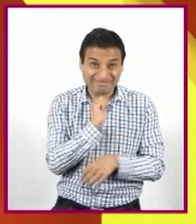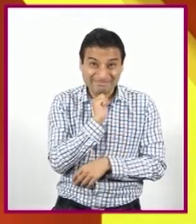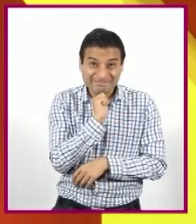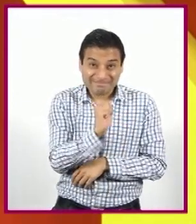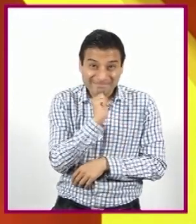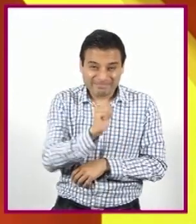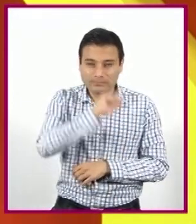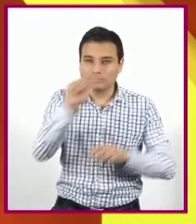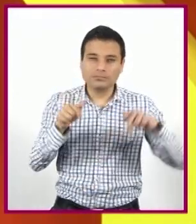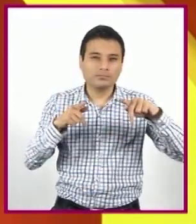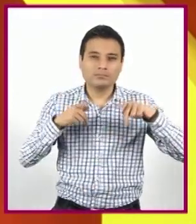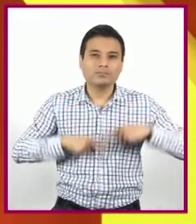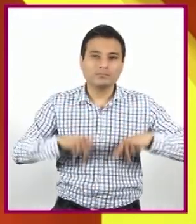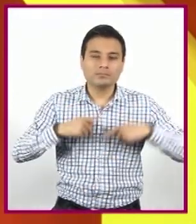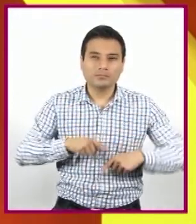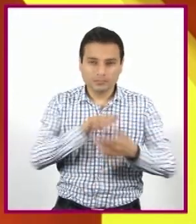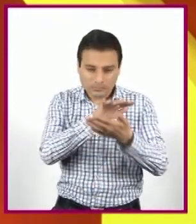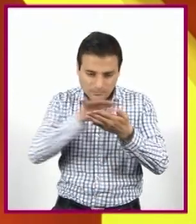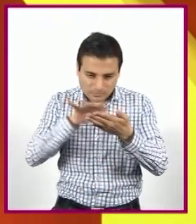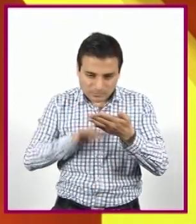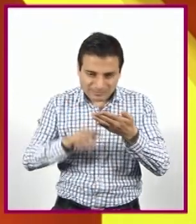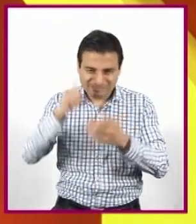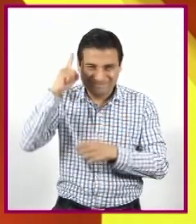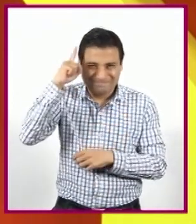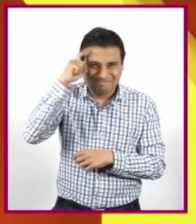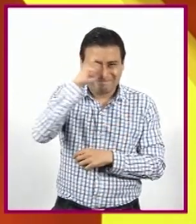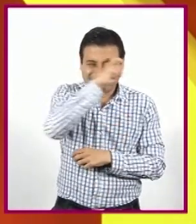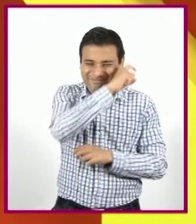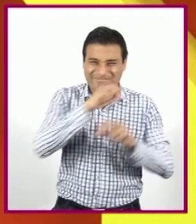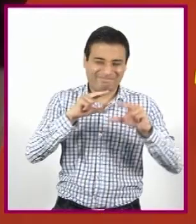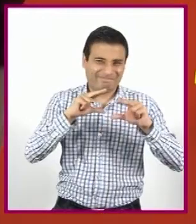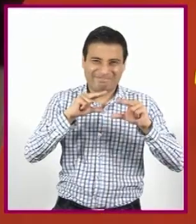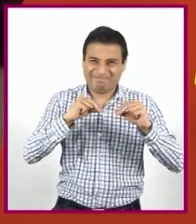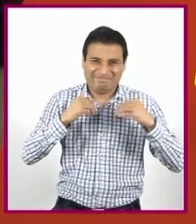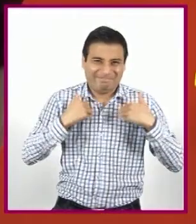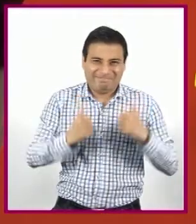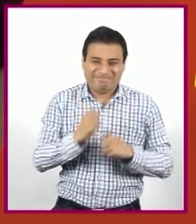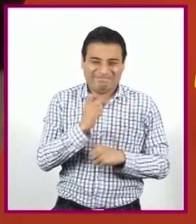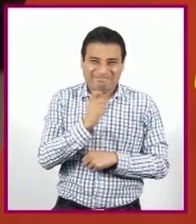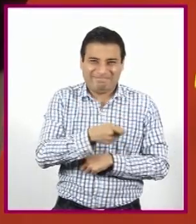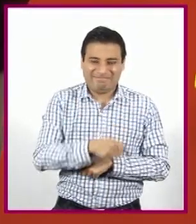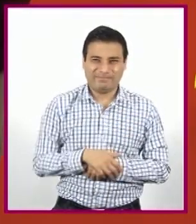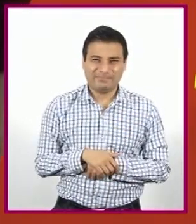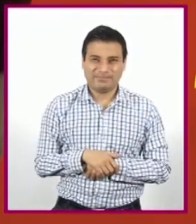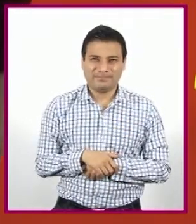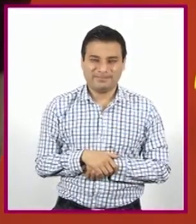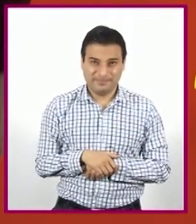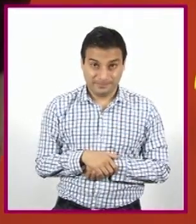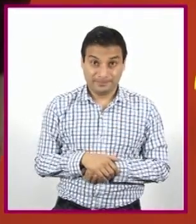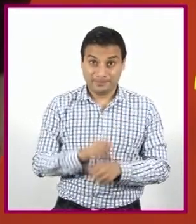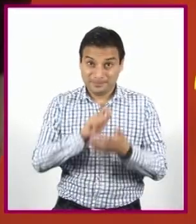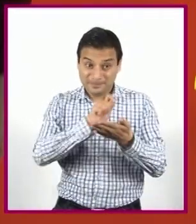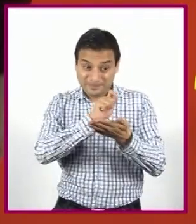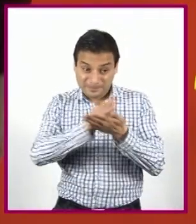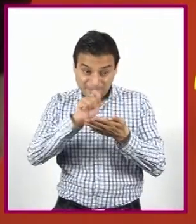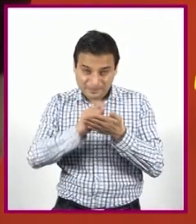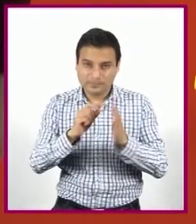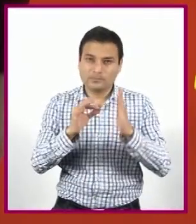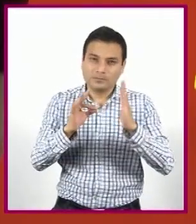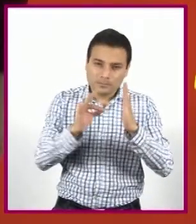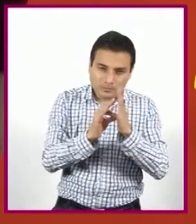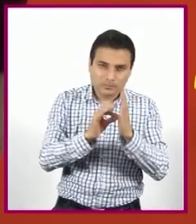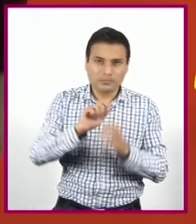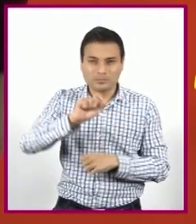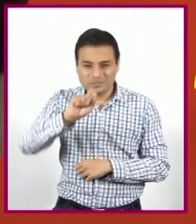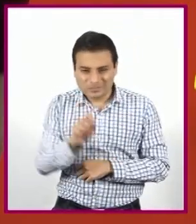complica la lectura y hace más difícil seguir la trama. Los textos que tienen problemas de organización